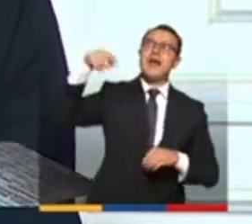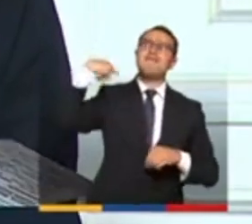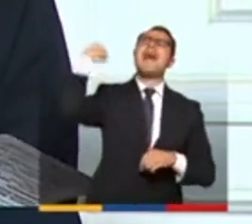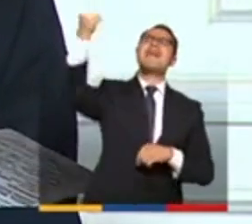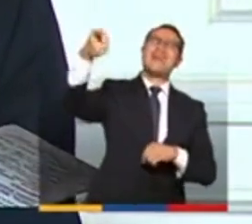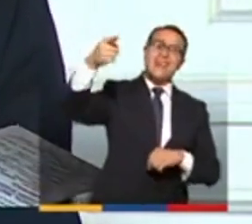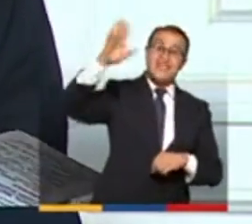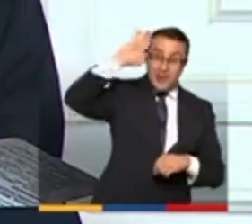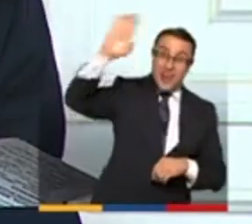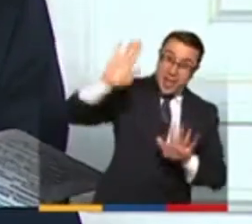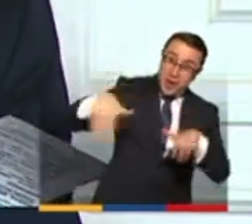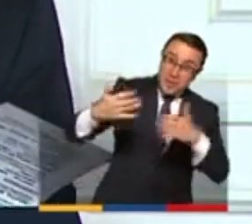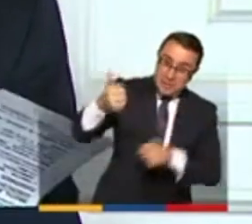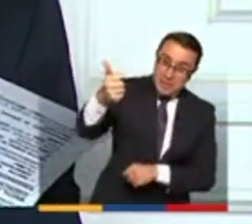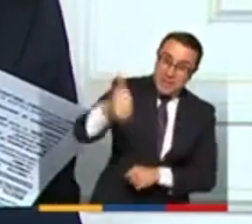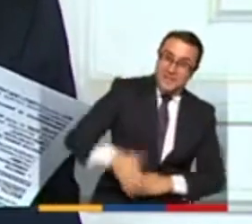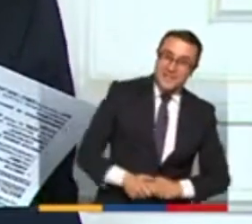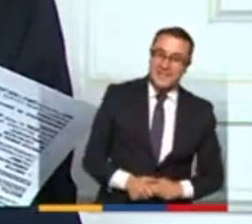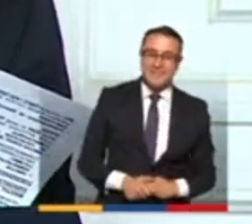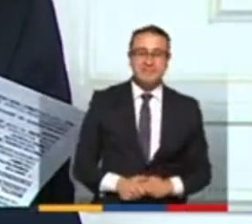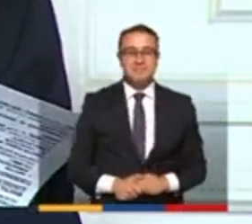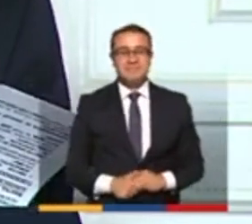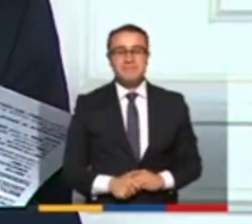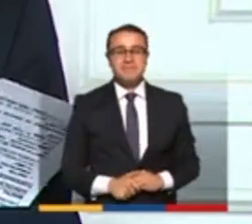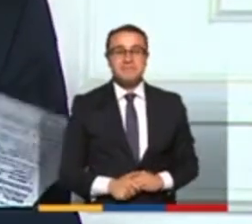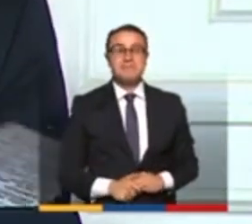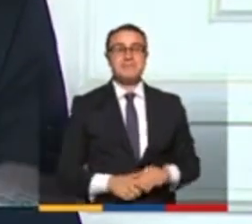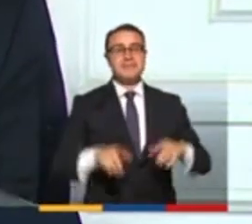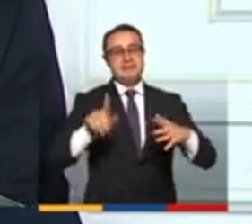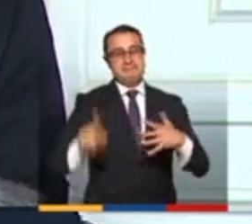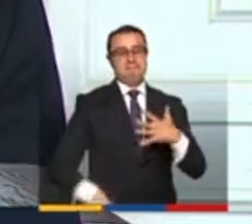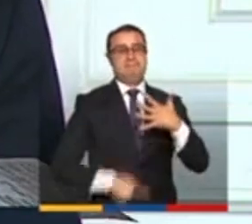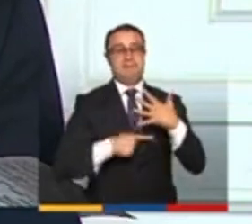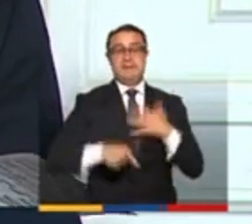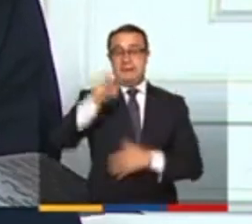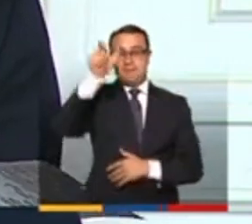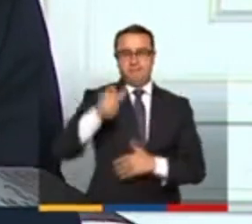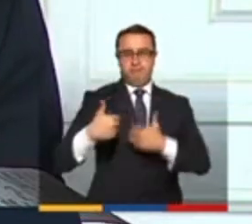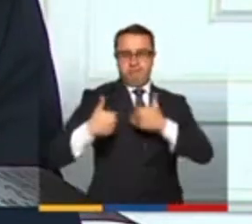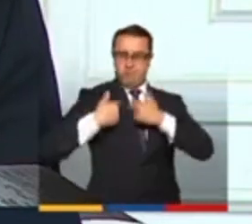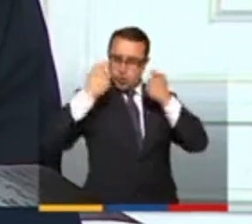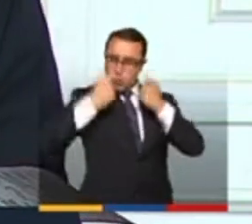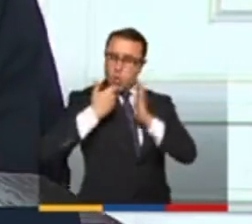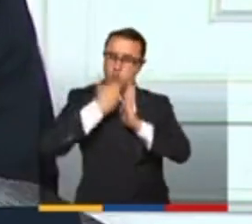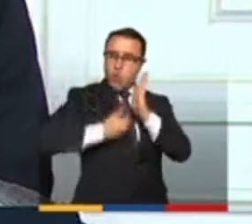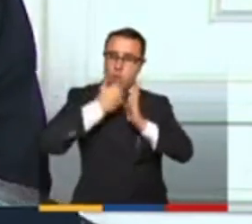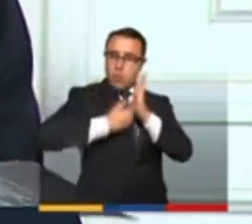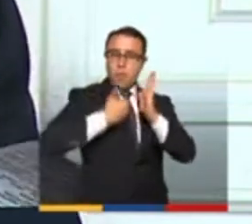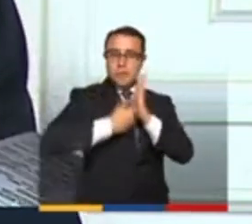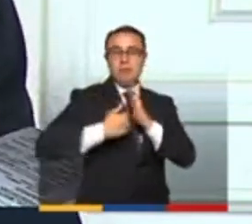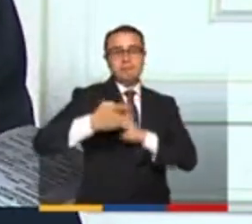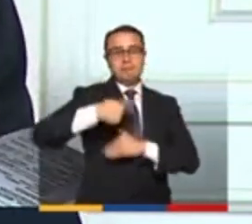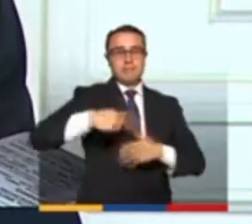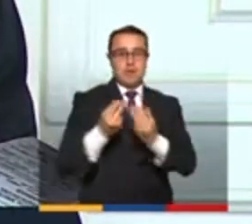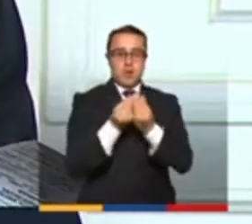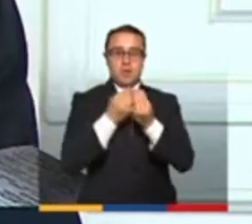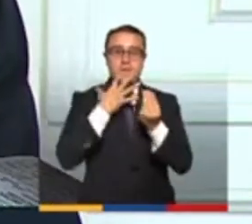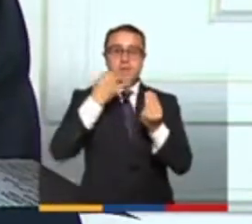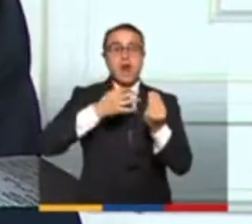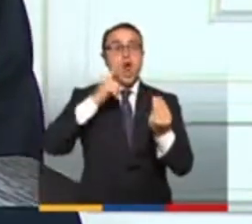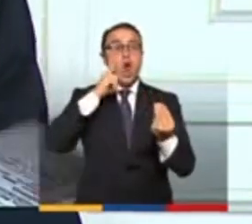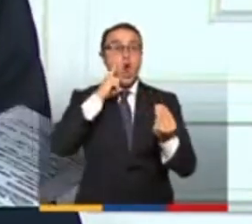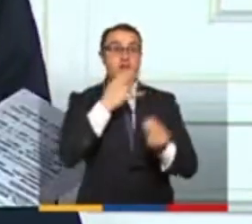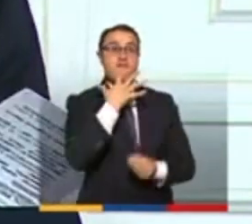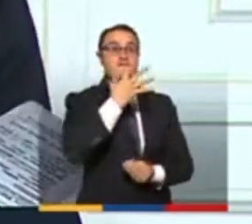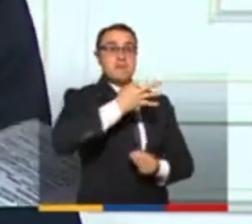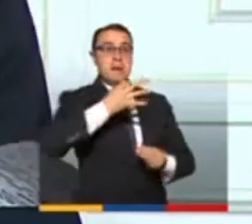están? Bien. Y liquidador de la Comisión de la Verdad, que no liquidador de la verdad, sino al